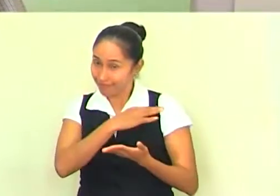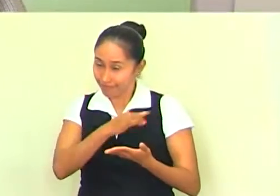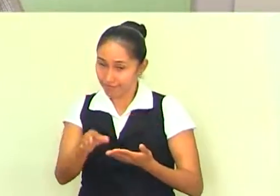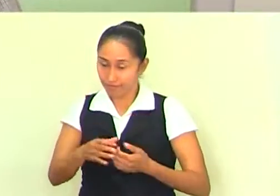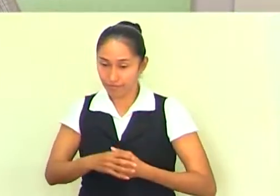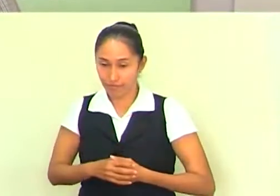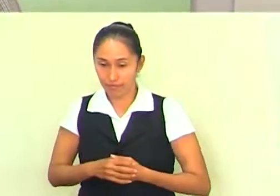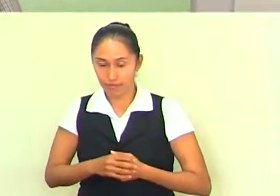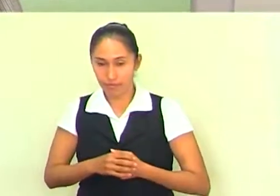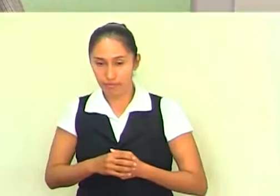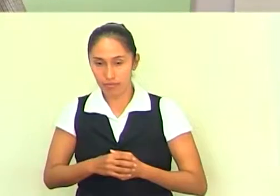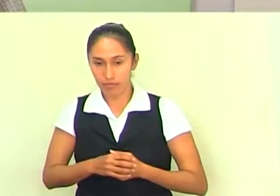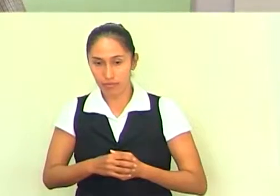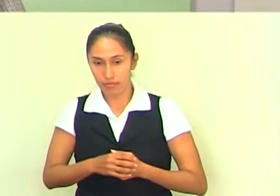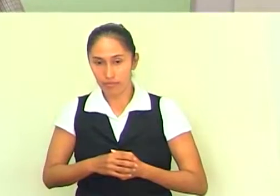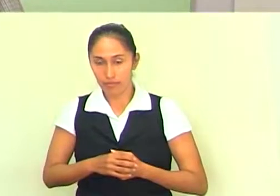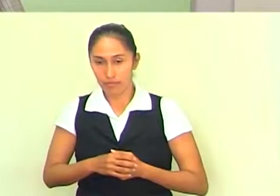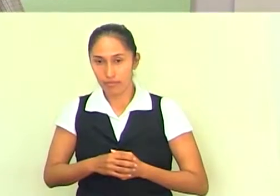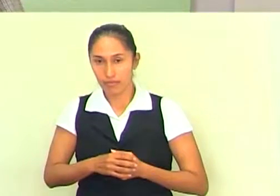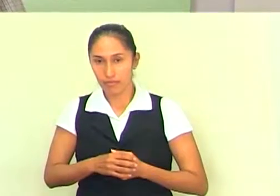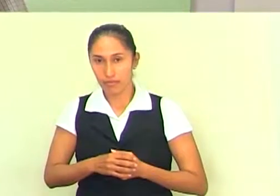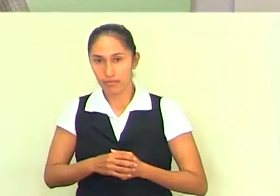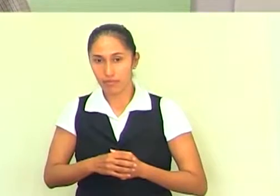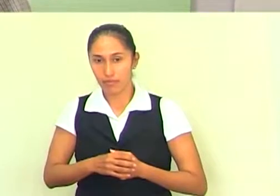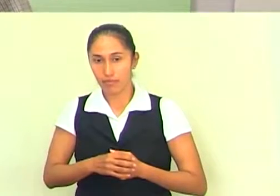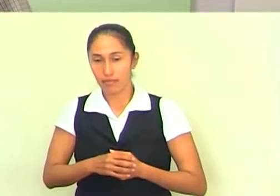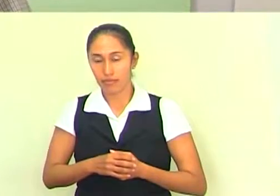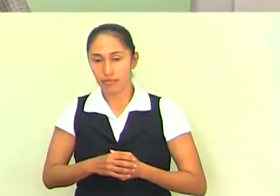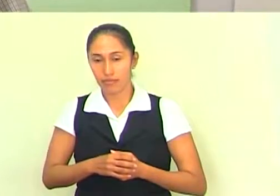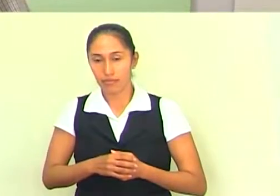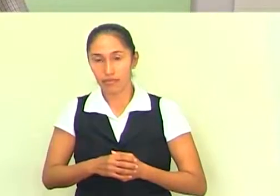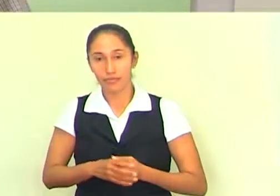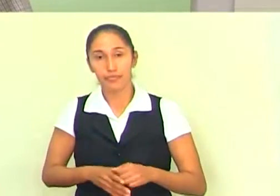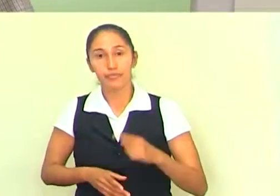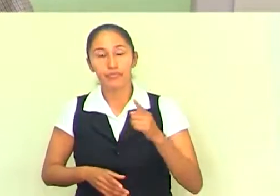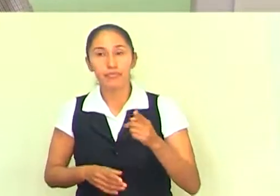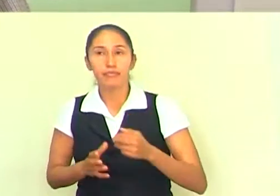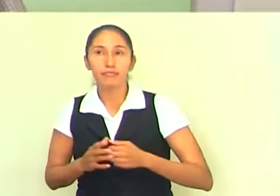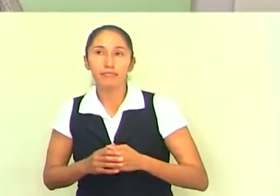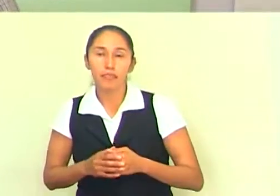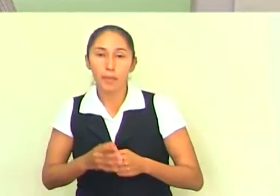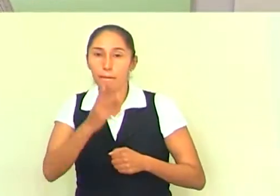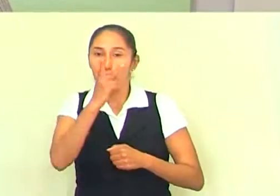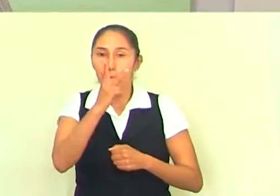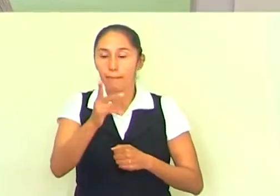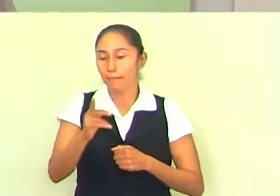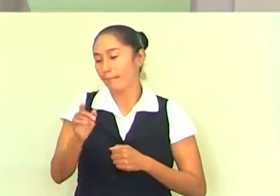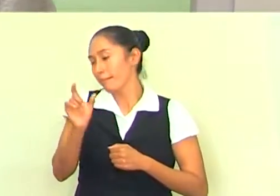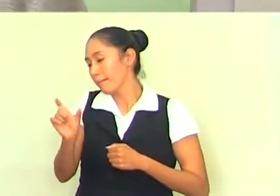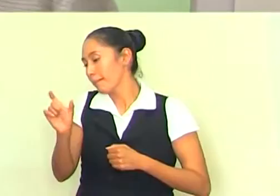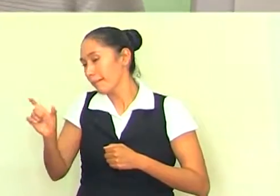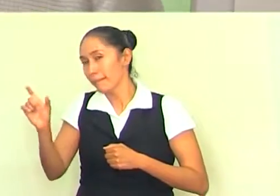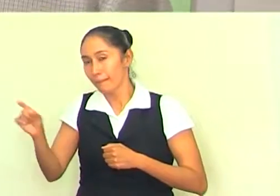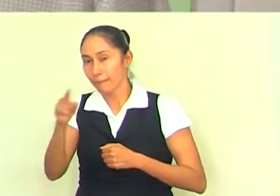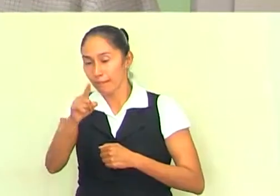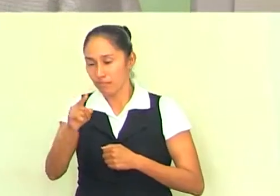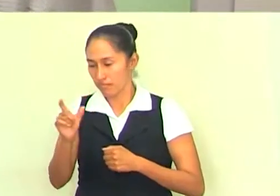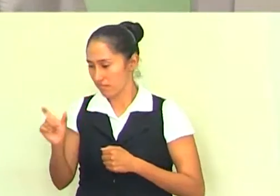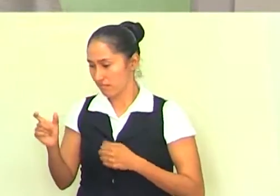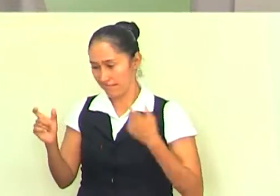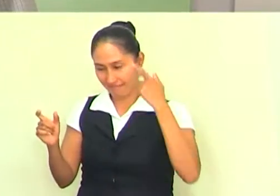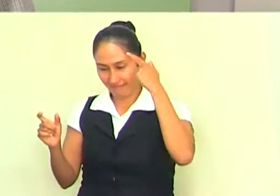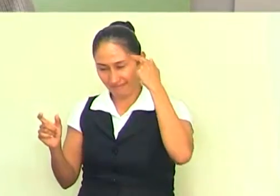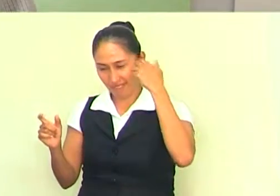también vayas sumando muchos conceptos, muchas palabras en tu léxico, pero también que